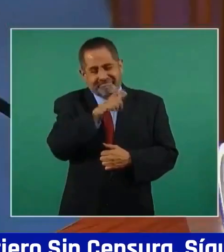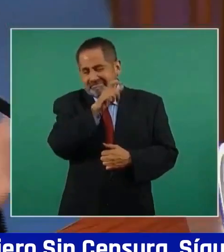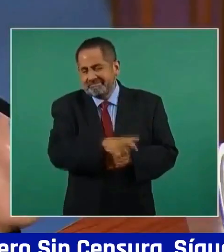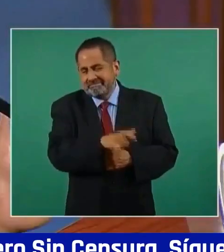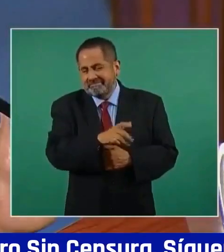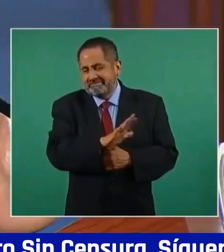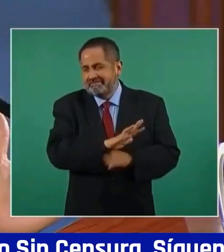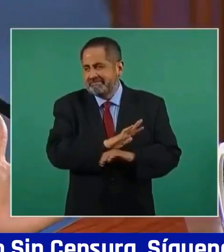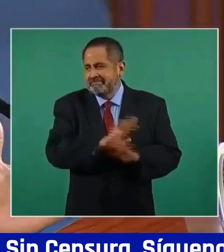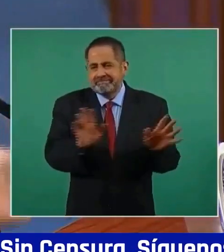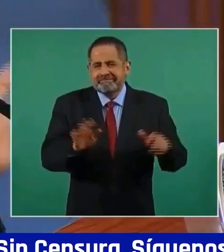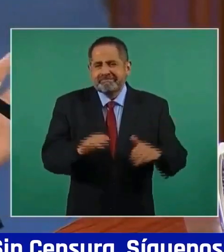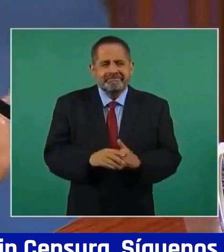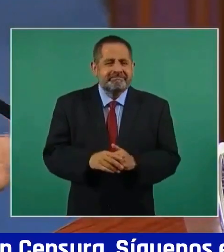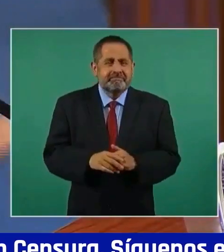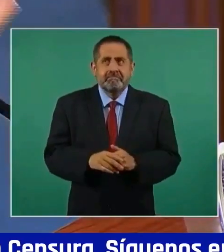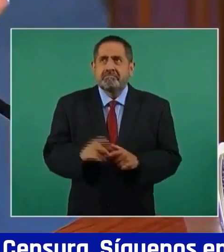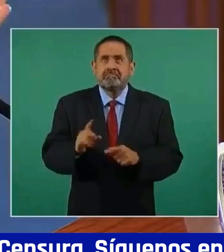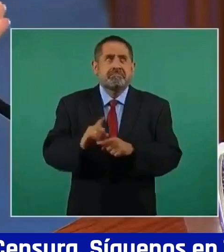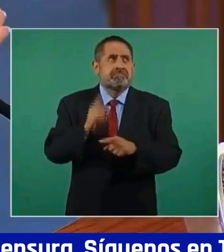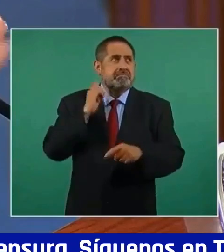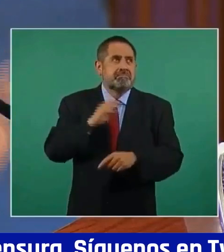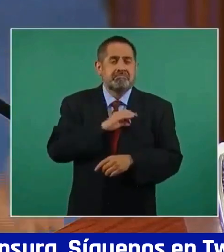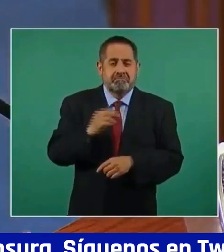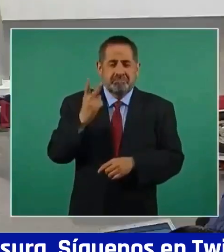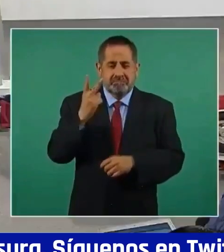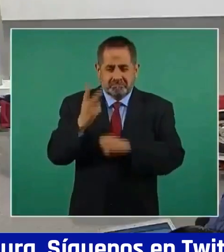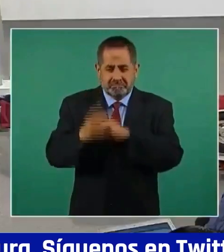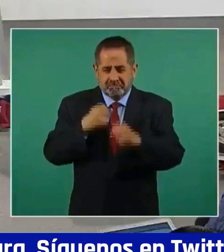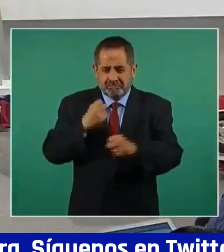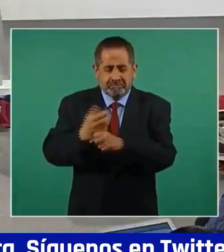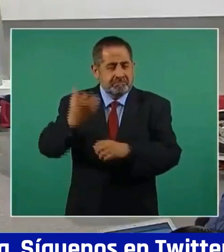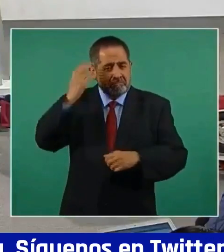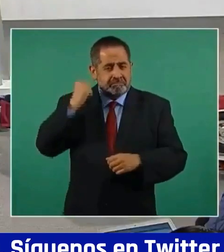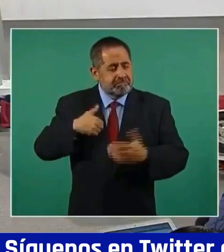No leo una columna de estos señores desde hace 2 años.